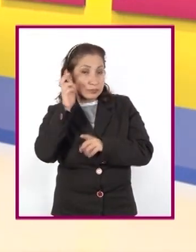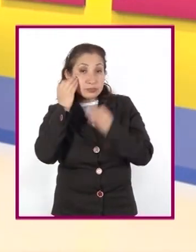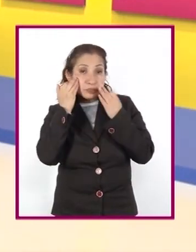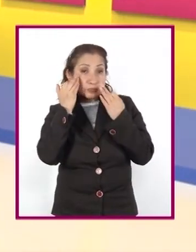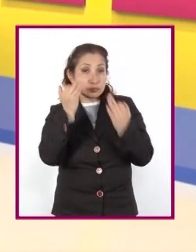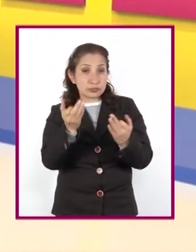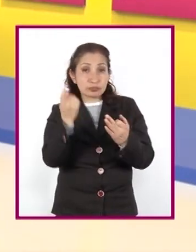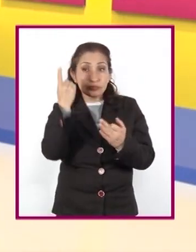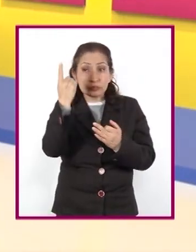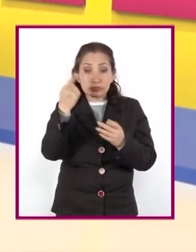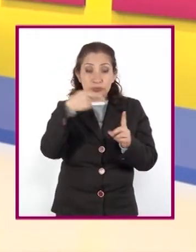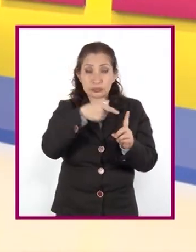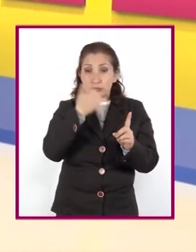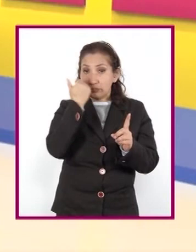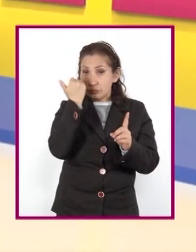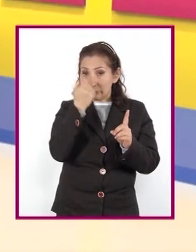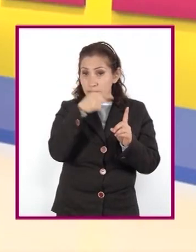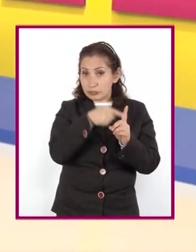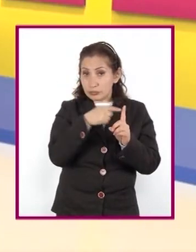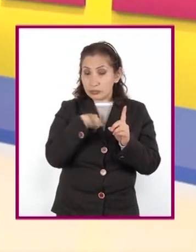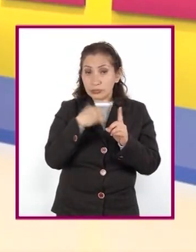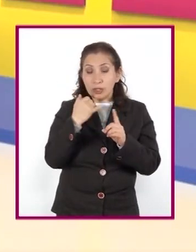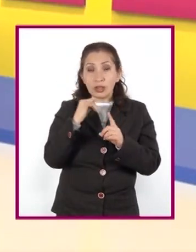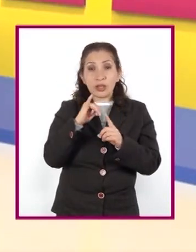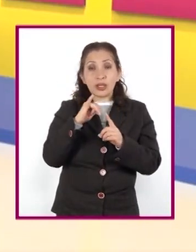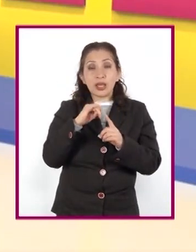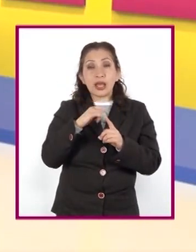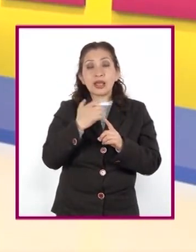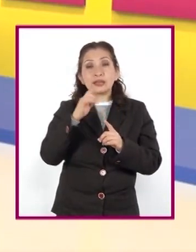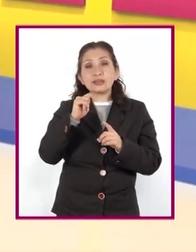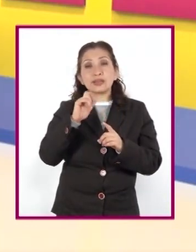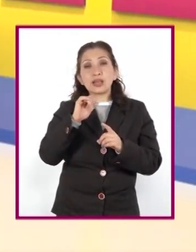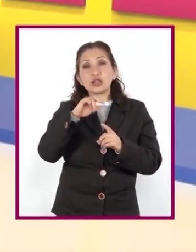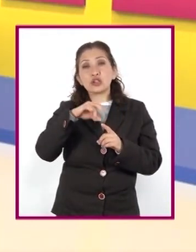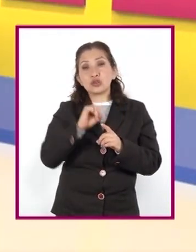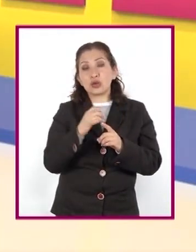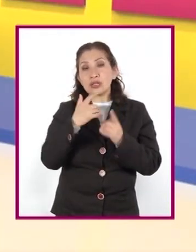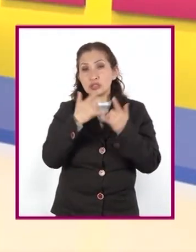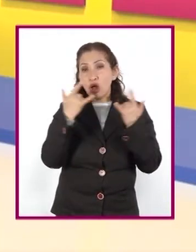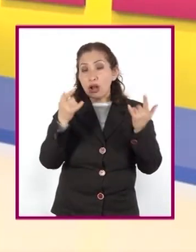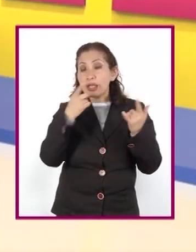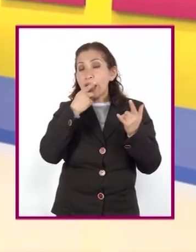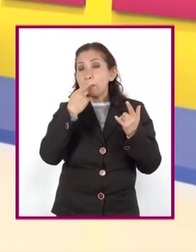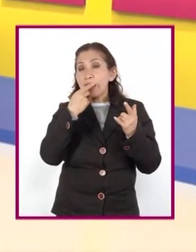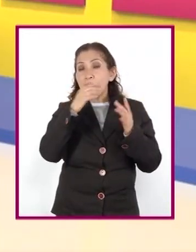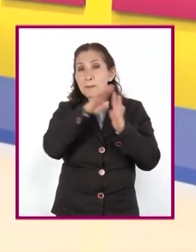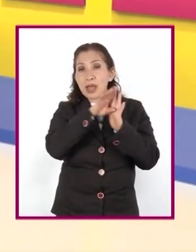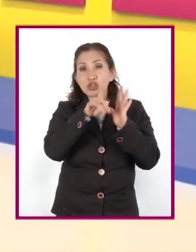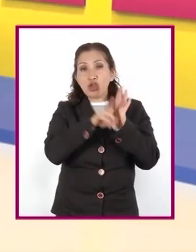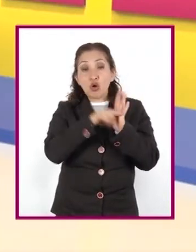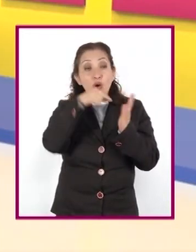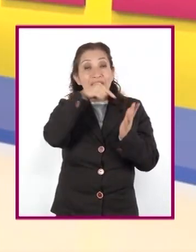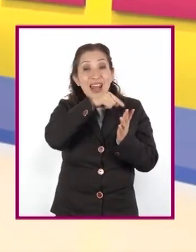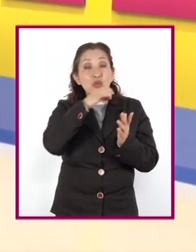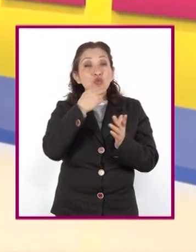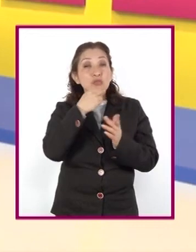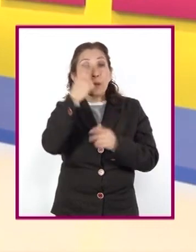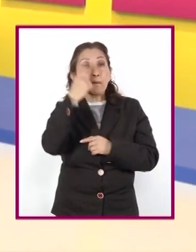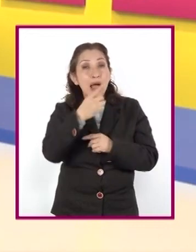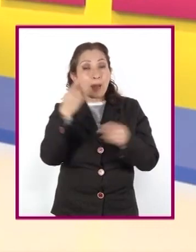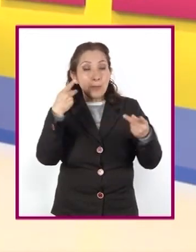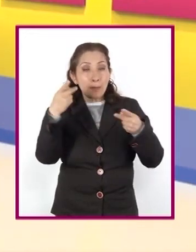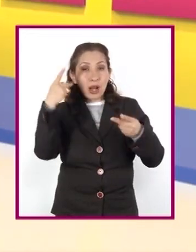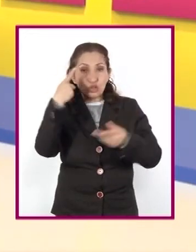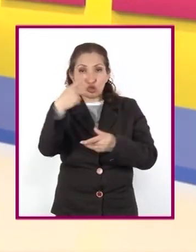testimonio de un estudiante de etnohistoria quien comenta acerca de la metodología que utilizó para desarrollar